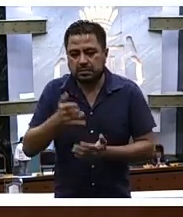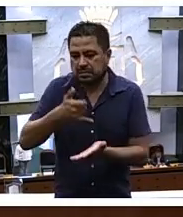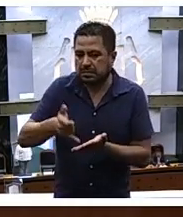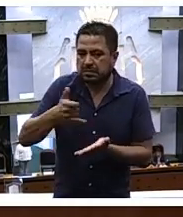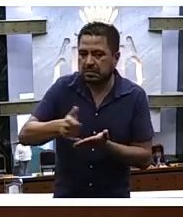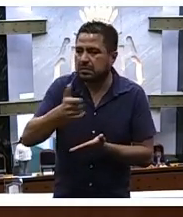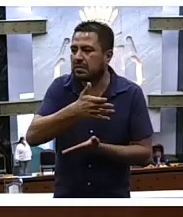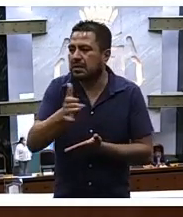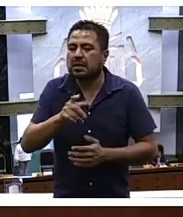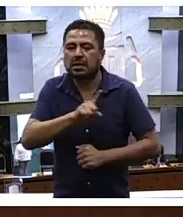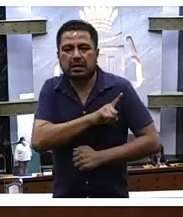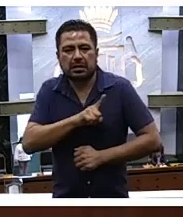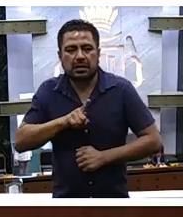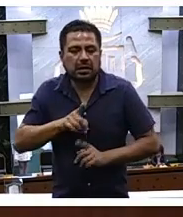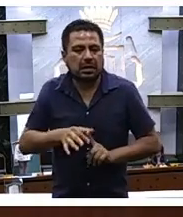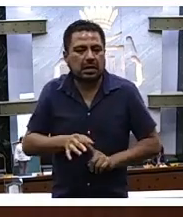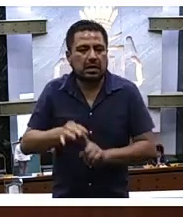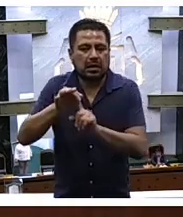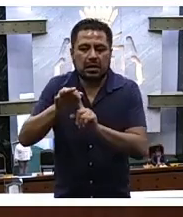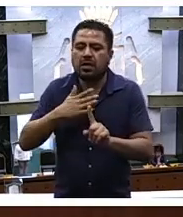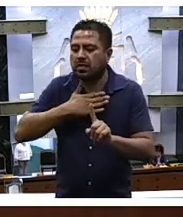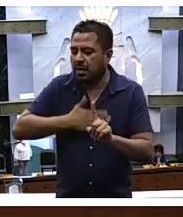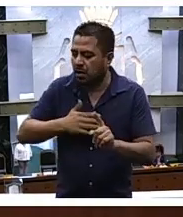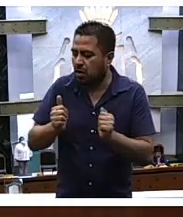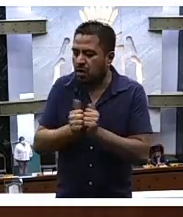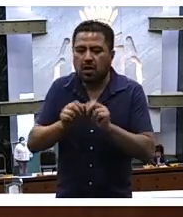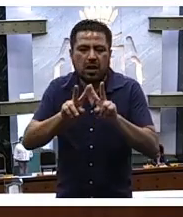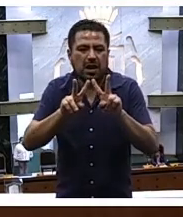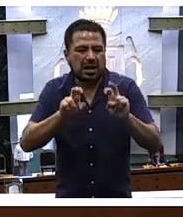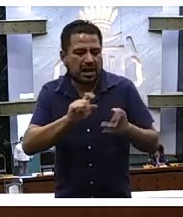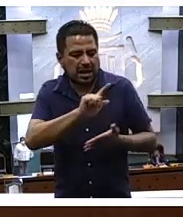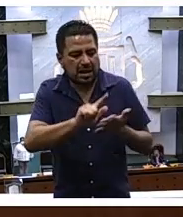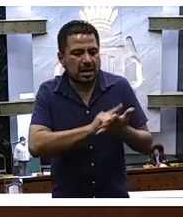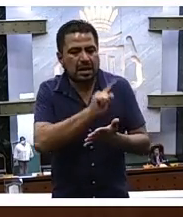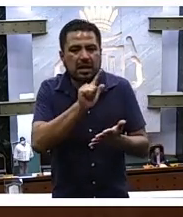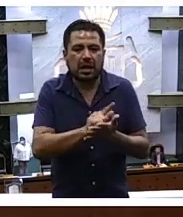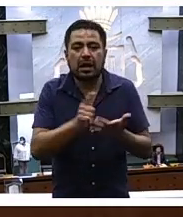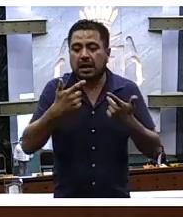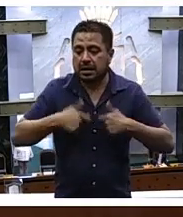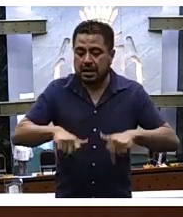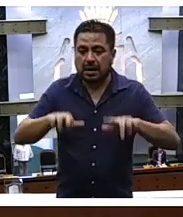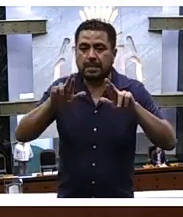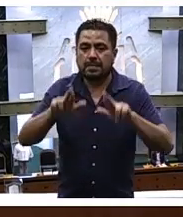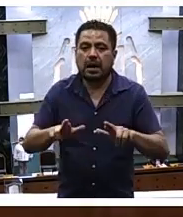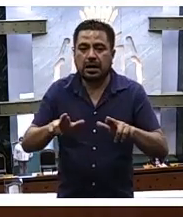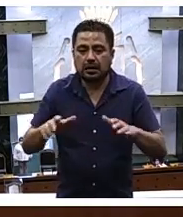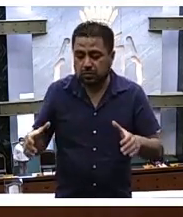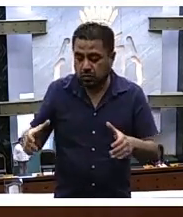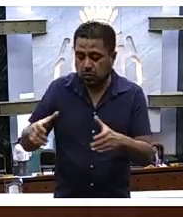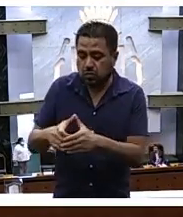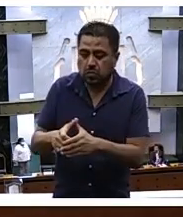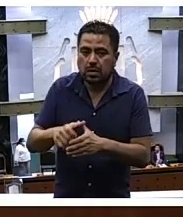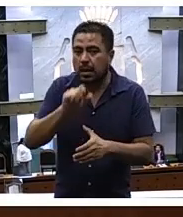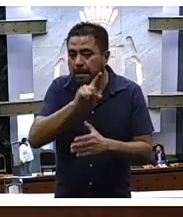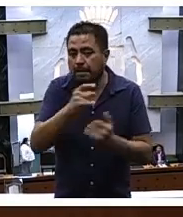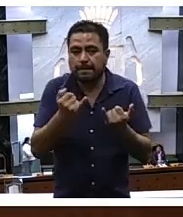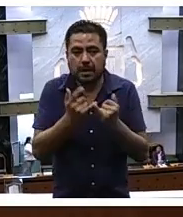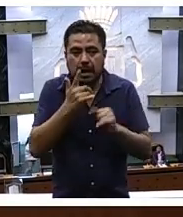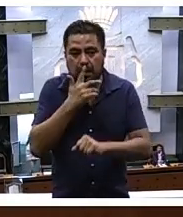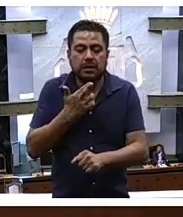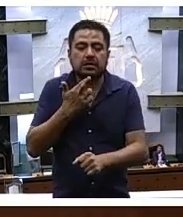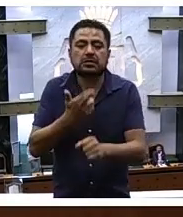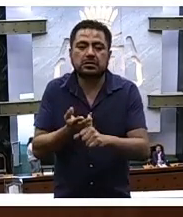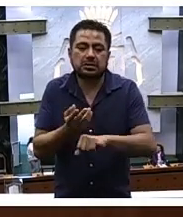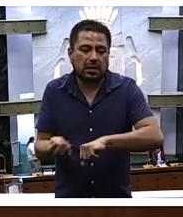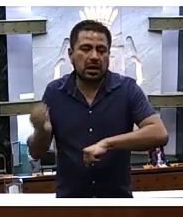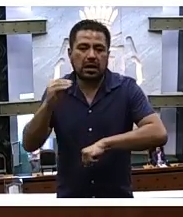bienes comunales, electo democráticamente en los términos de la ley, es el órgano de representación del núcleo y el responsable de